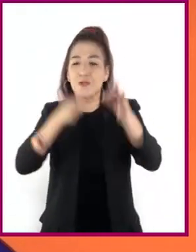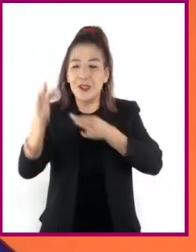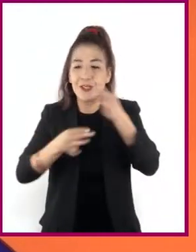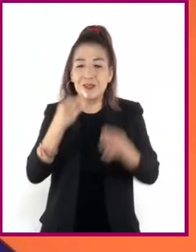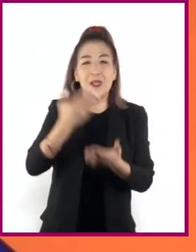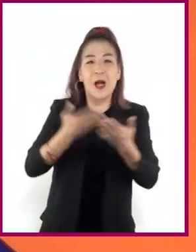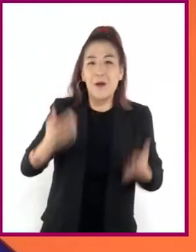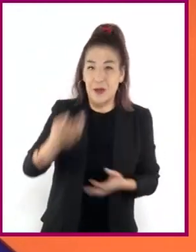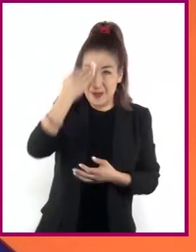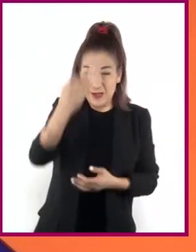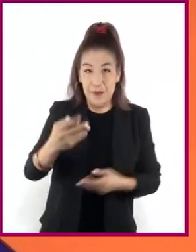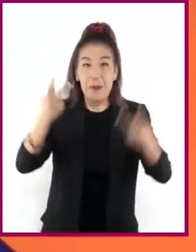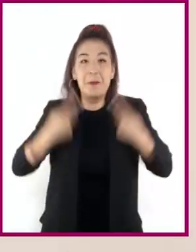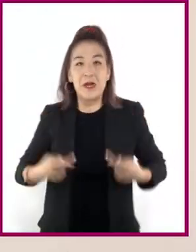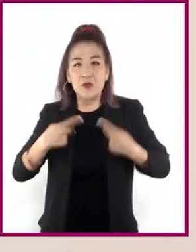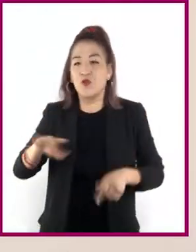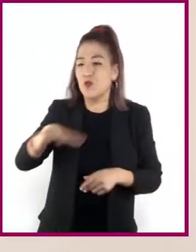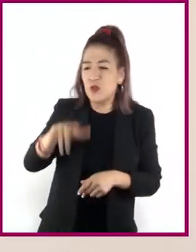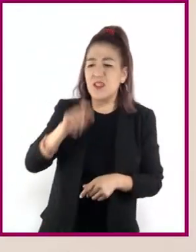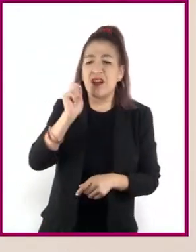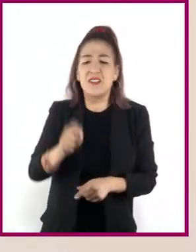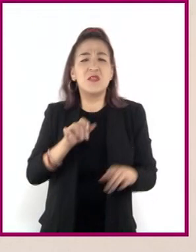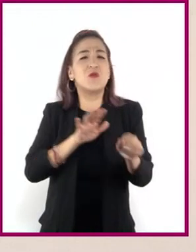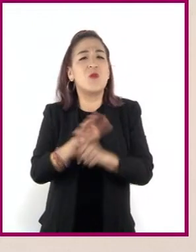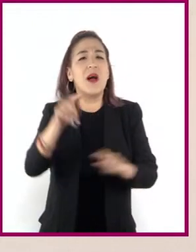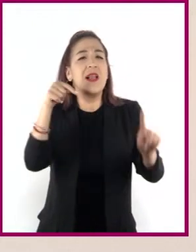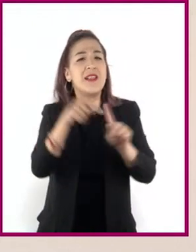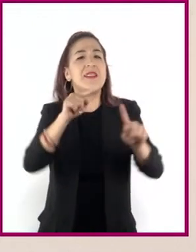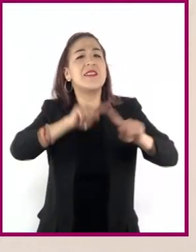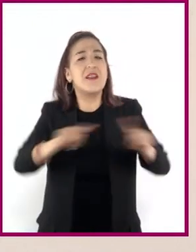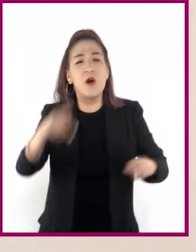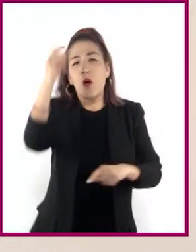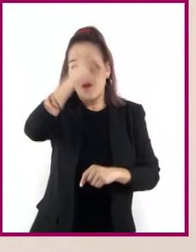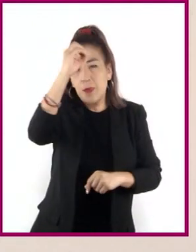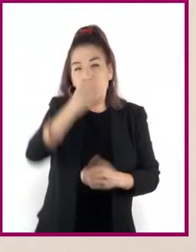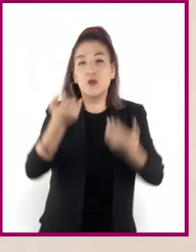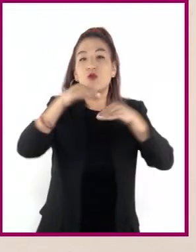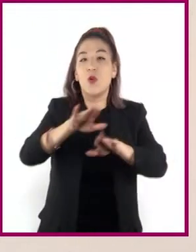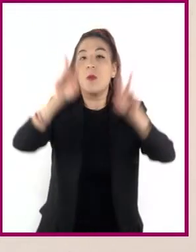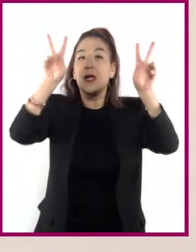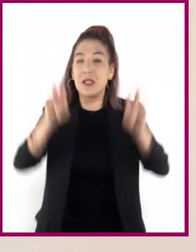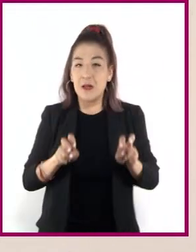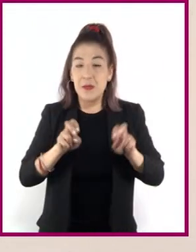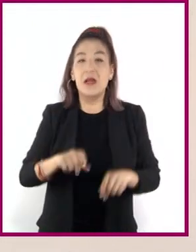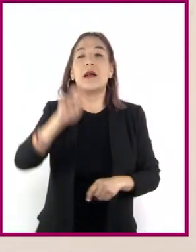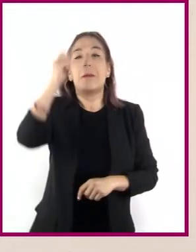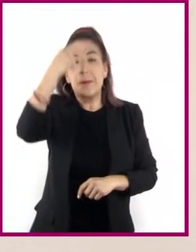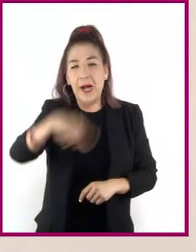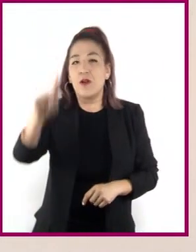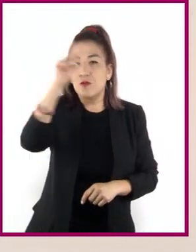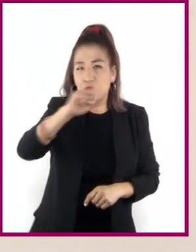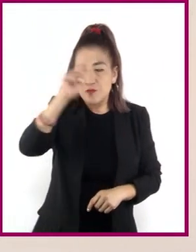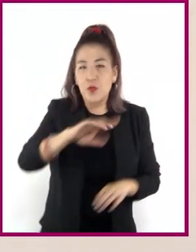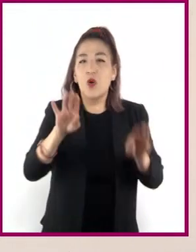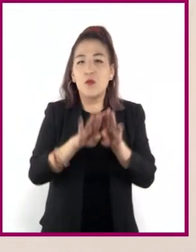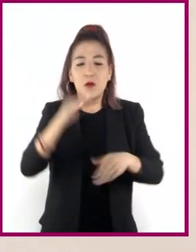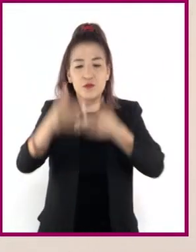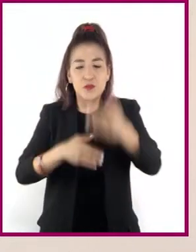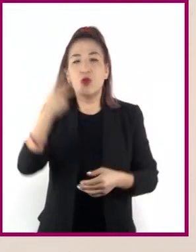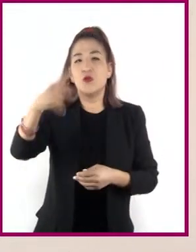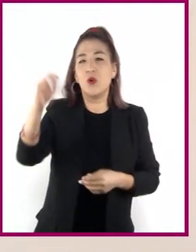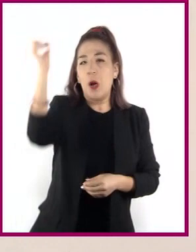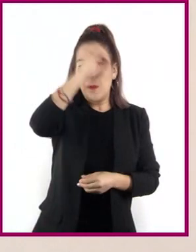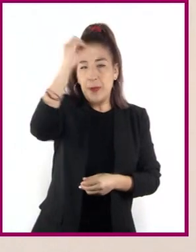personas que buscan diferentes puntos de vista sobre un tema y que los orienta a formar sus propias